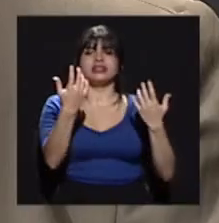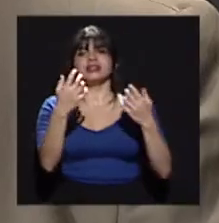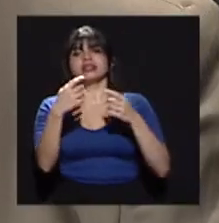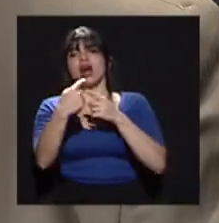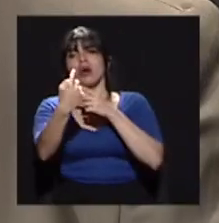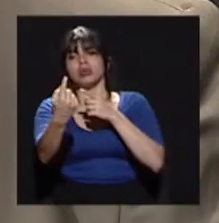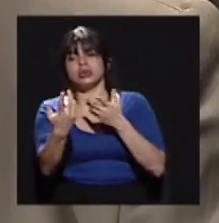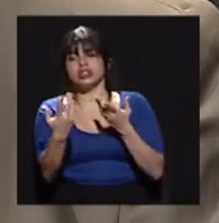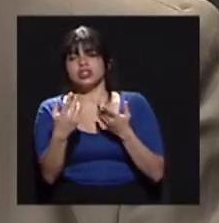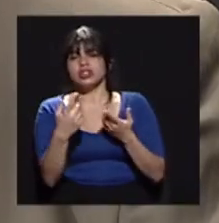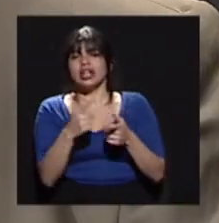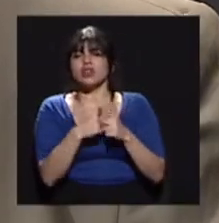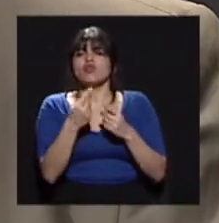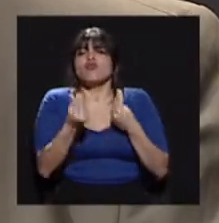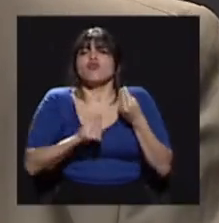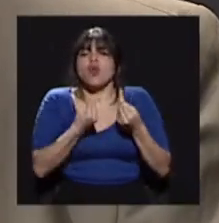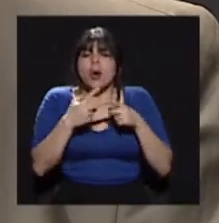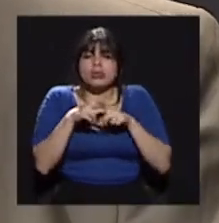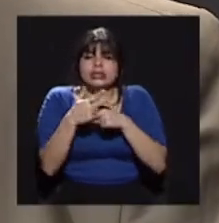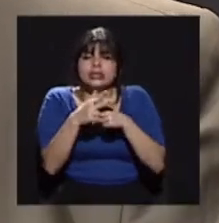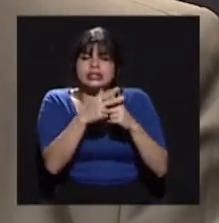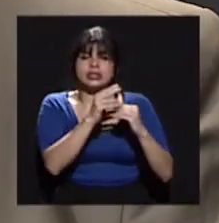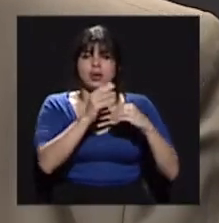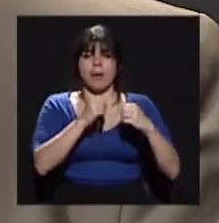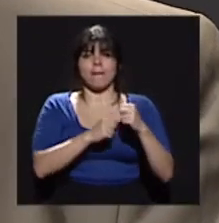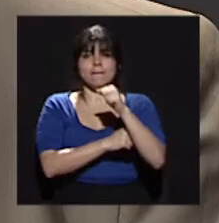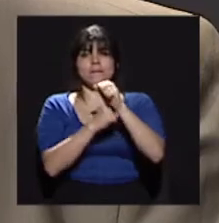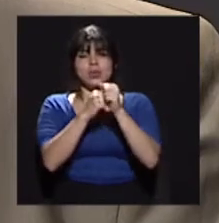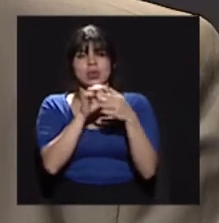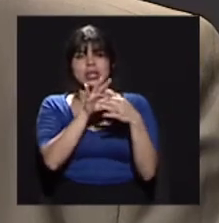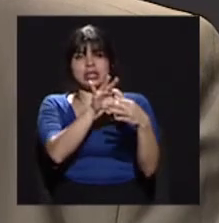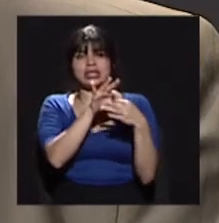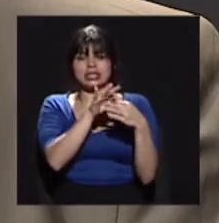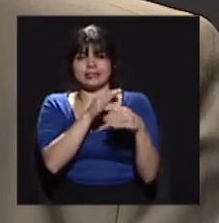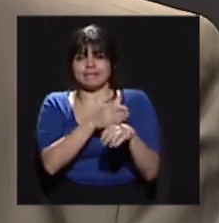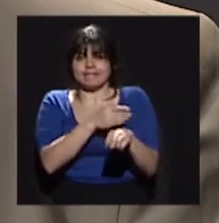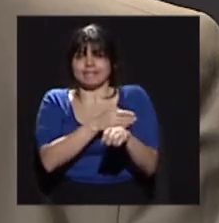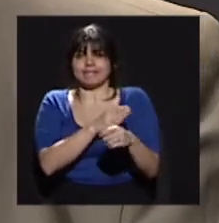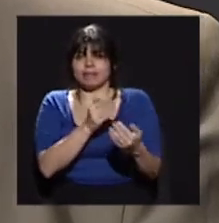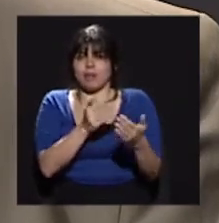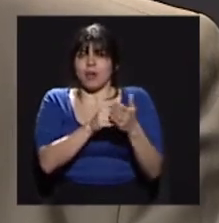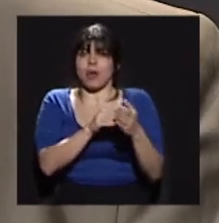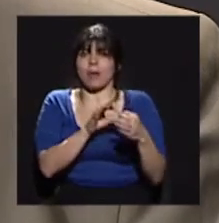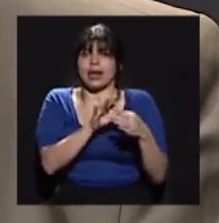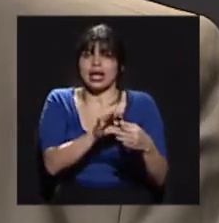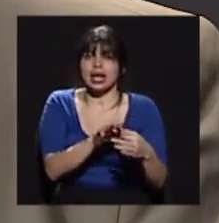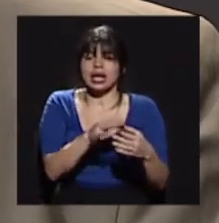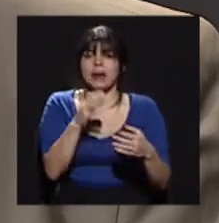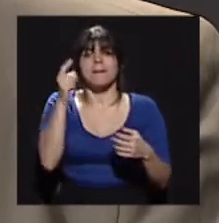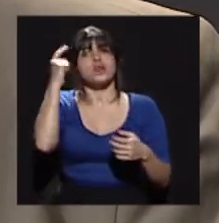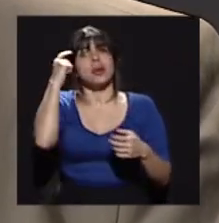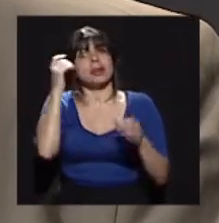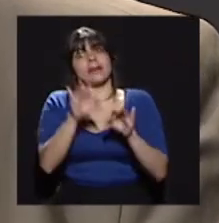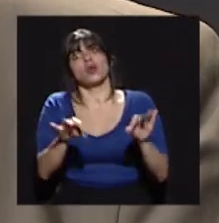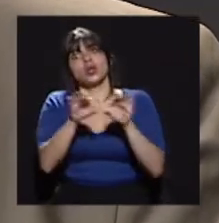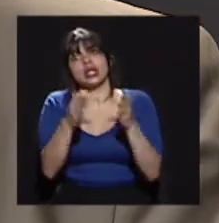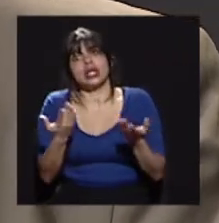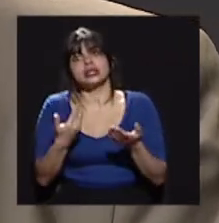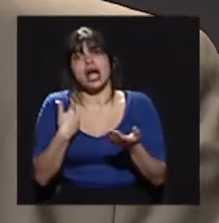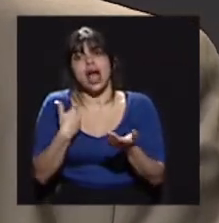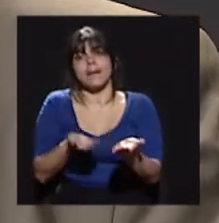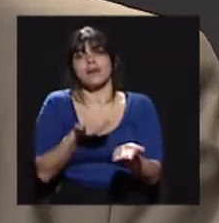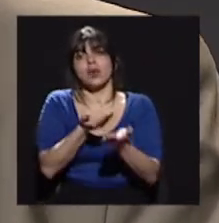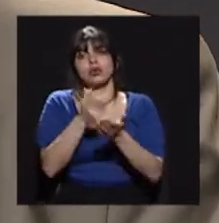posición cómo recomponer cómo reconstruir esos puentes pensando en la importancia de las propuestas que